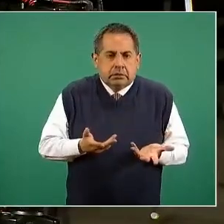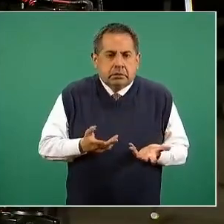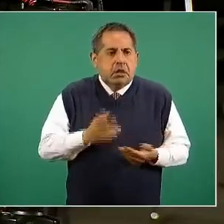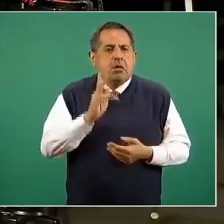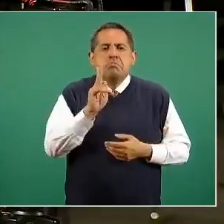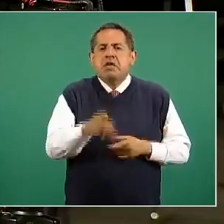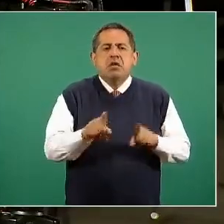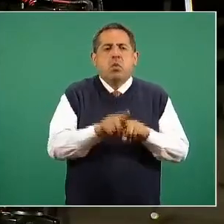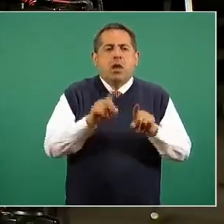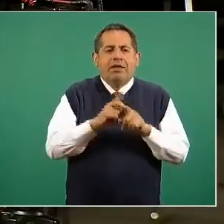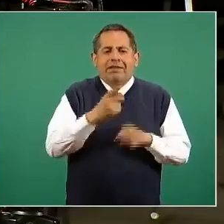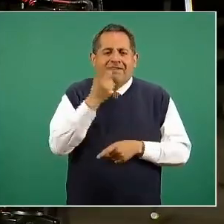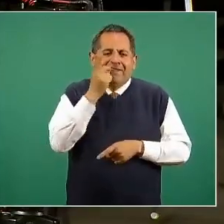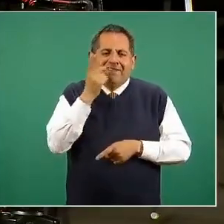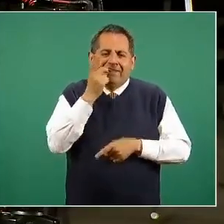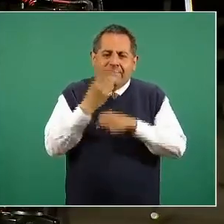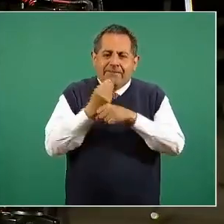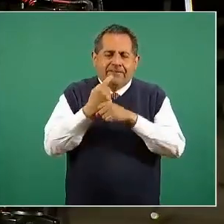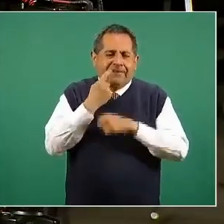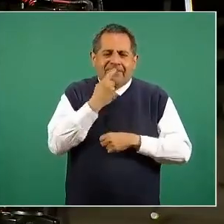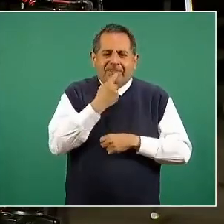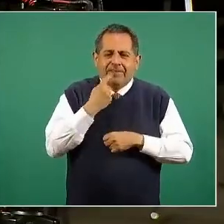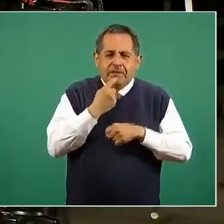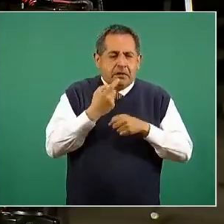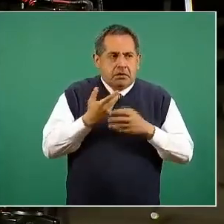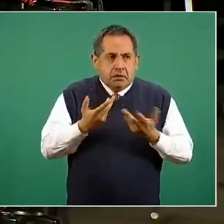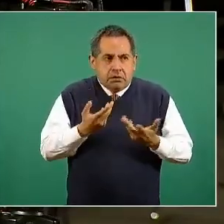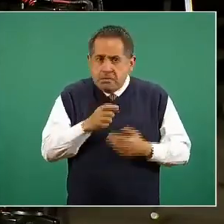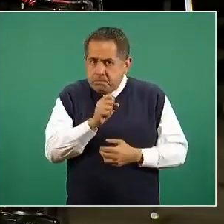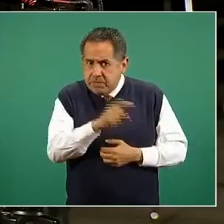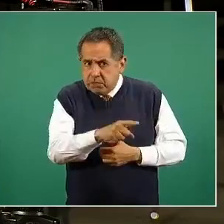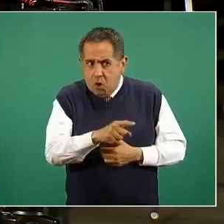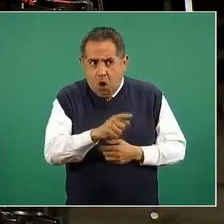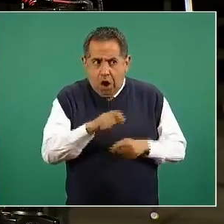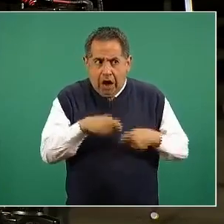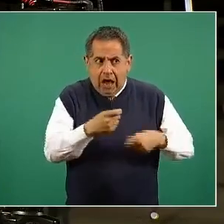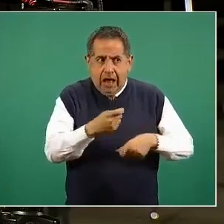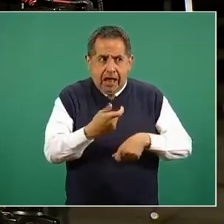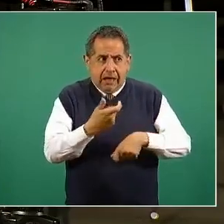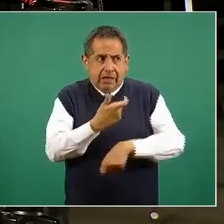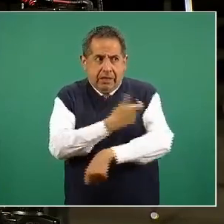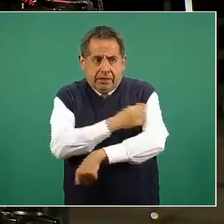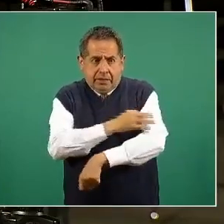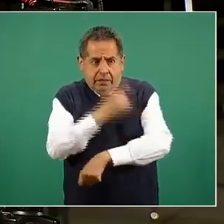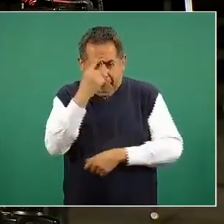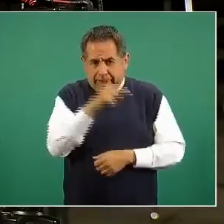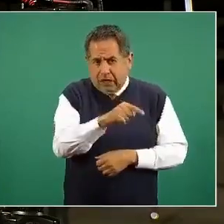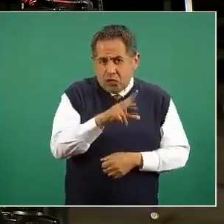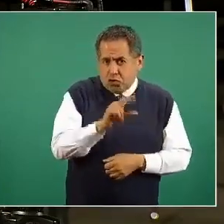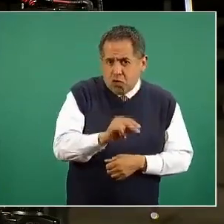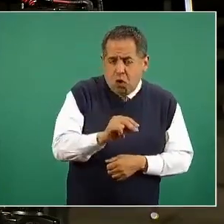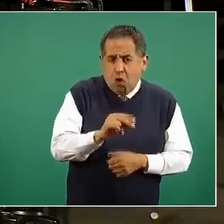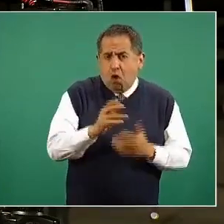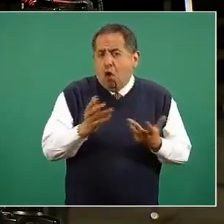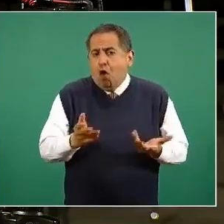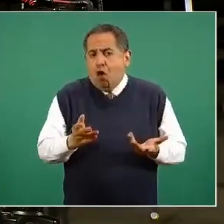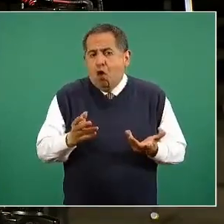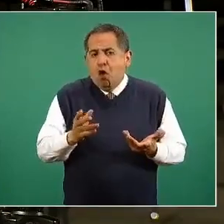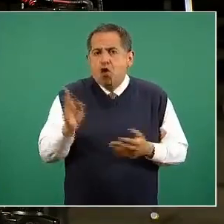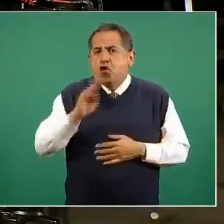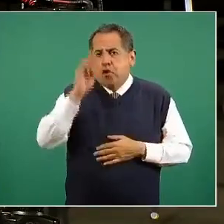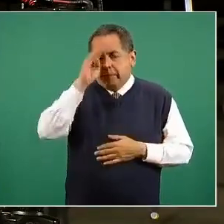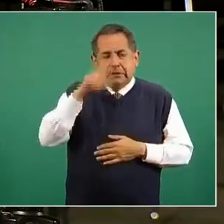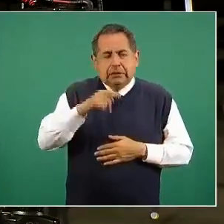los dentistas. Me gustaría saber si hay algún mensaje dirigido a ellos para que no piensen que no van a